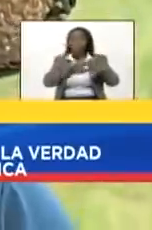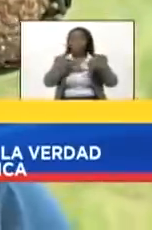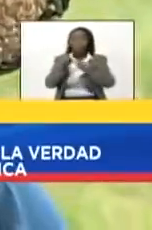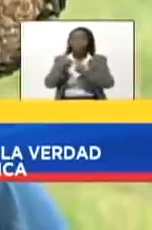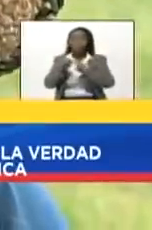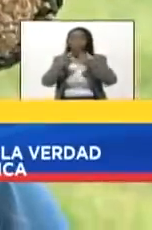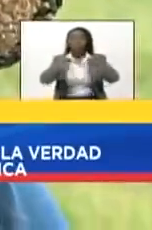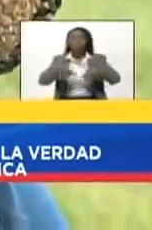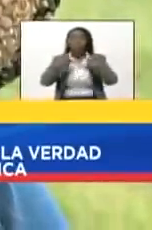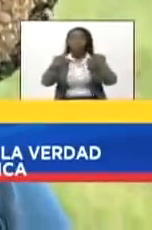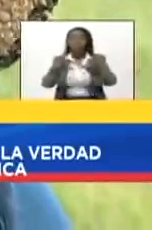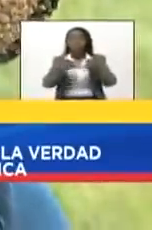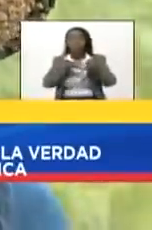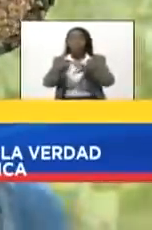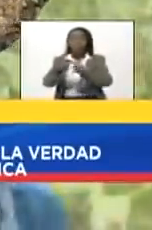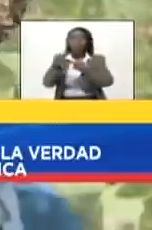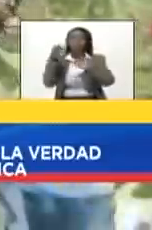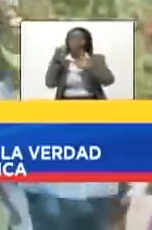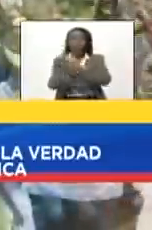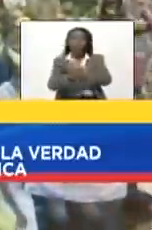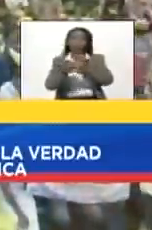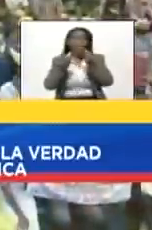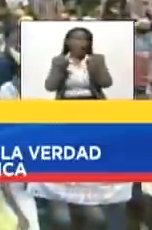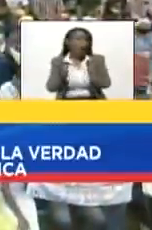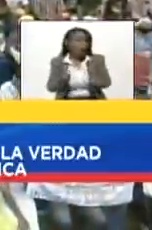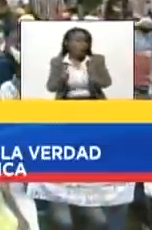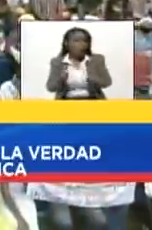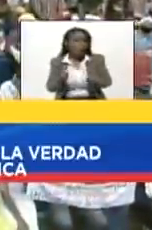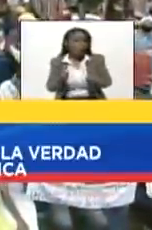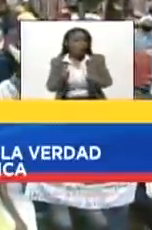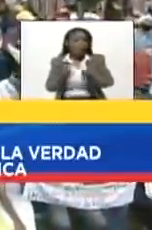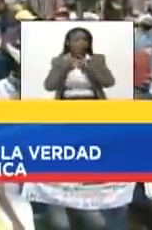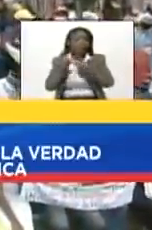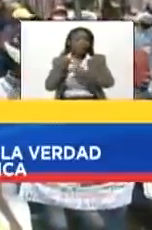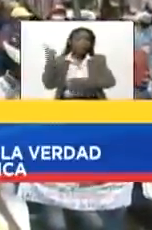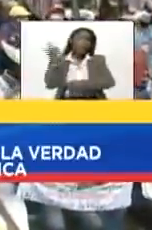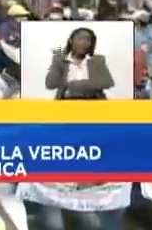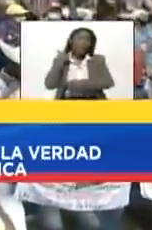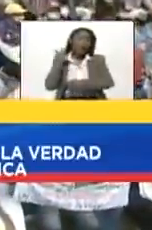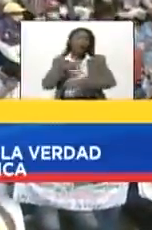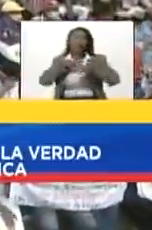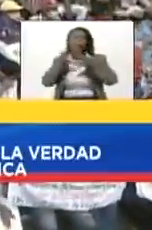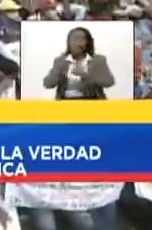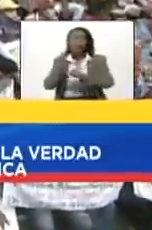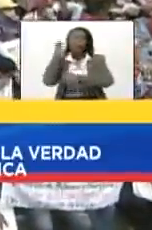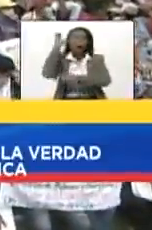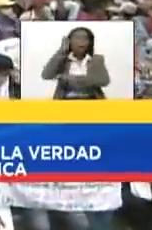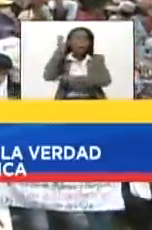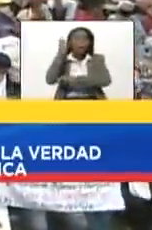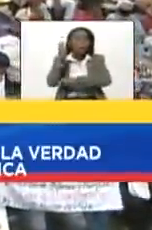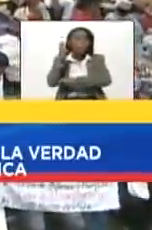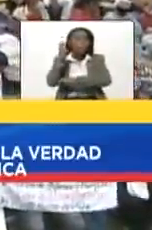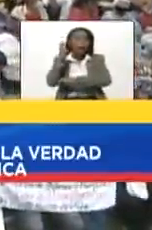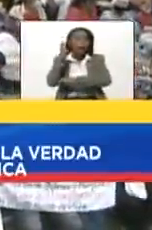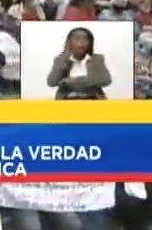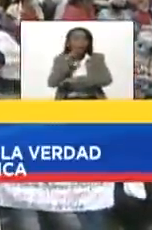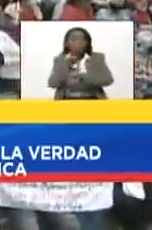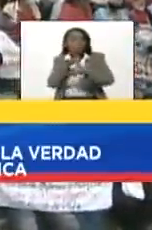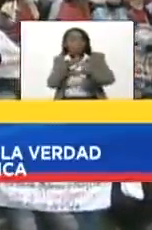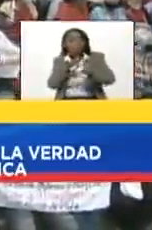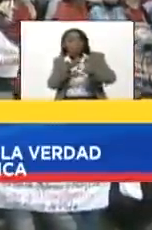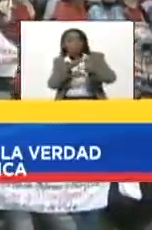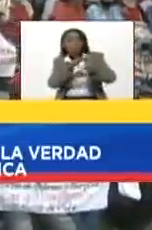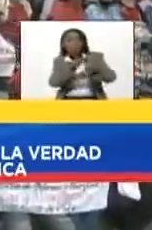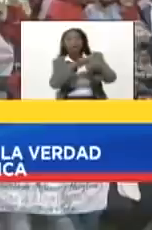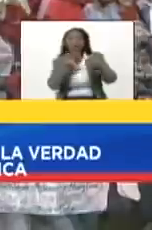nuevos neocolonialismos, y son los viejos imperios europeos, y